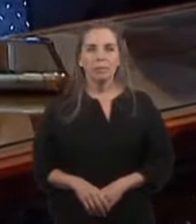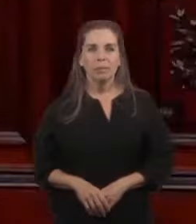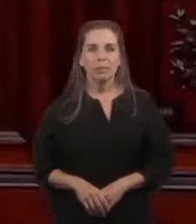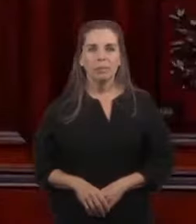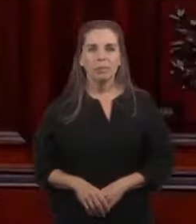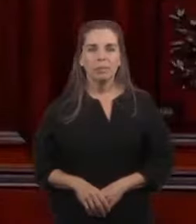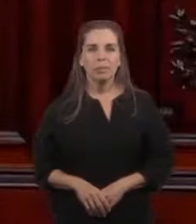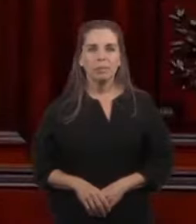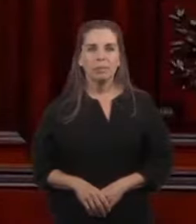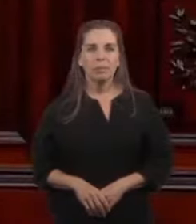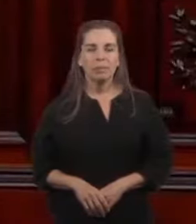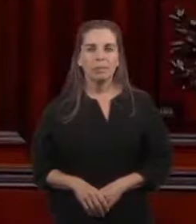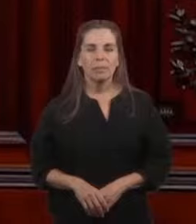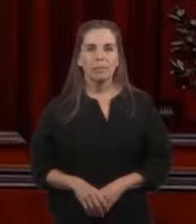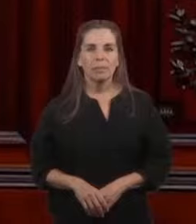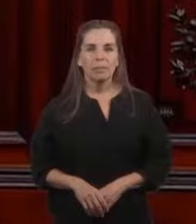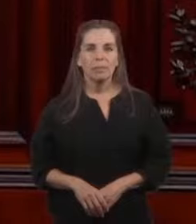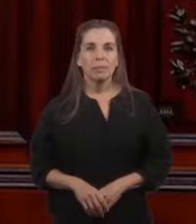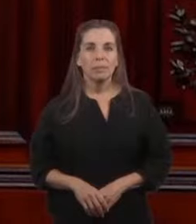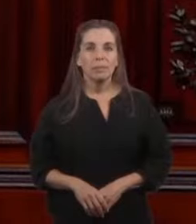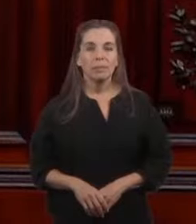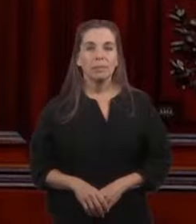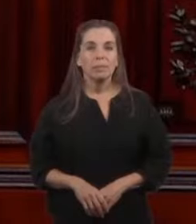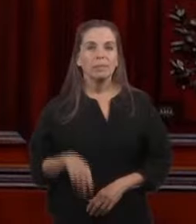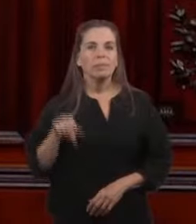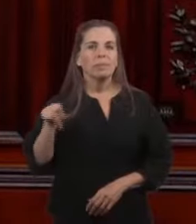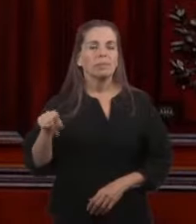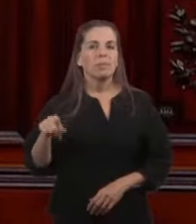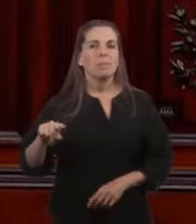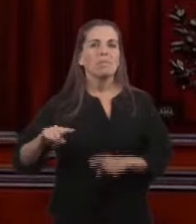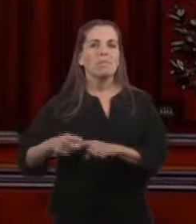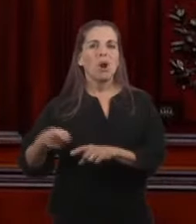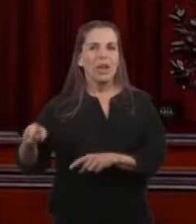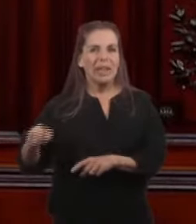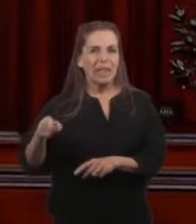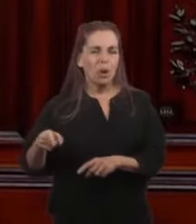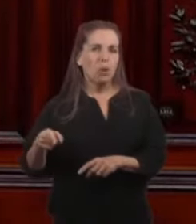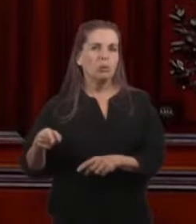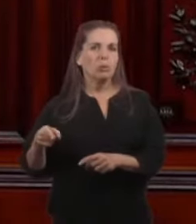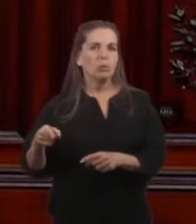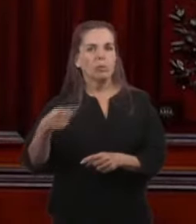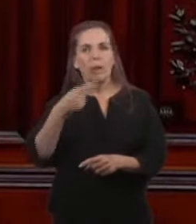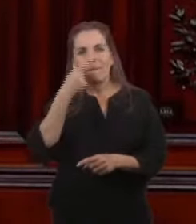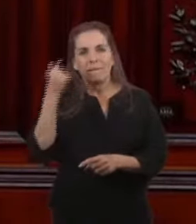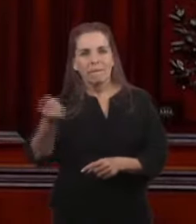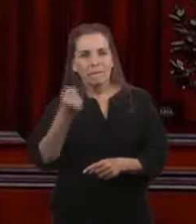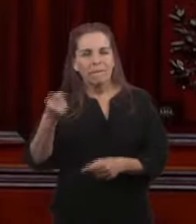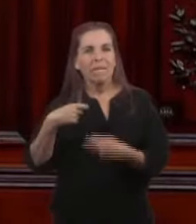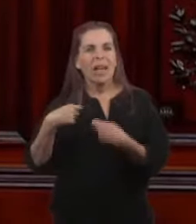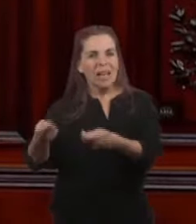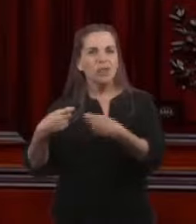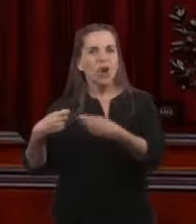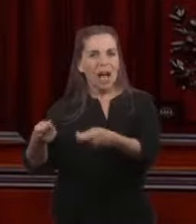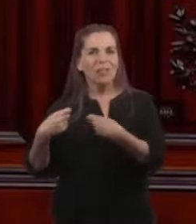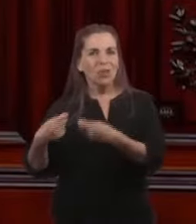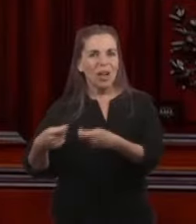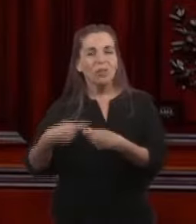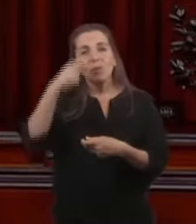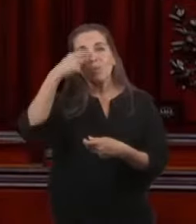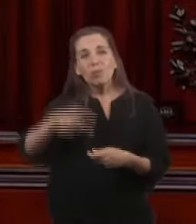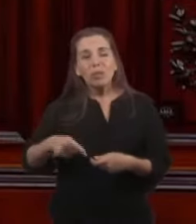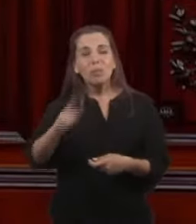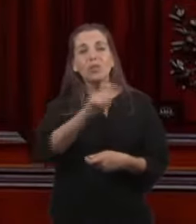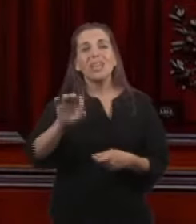negocio Lamentablemente esta compulsión por el gasto que tienen los políticos ha sido una constante durante el último siglo